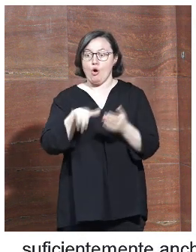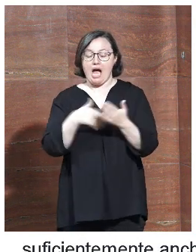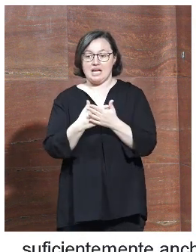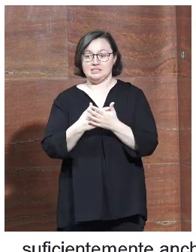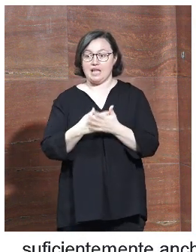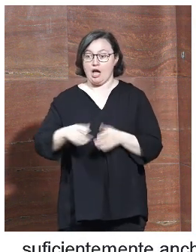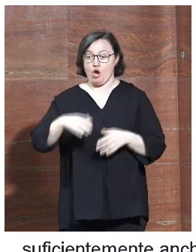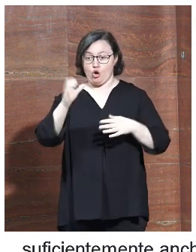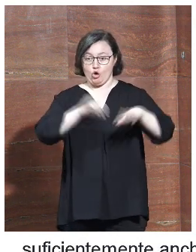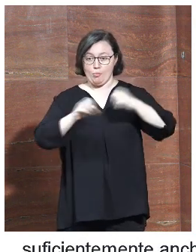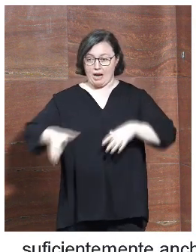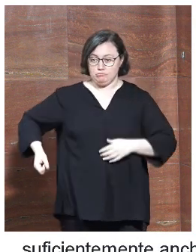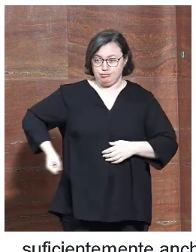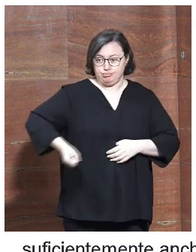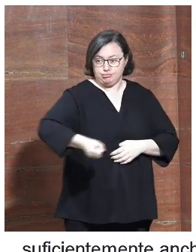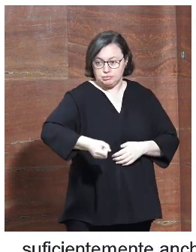de la compra.